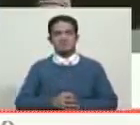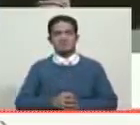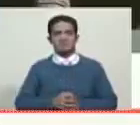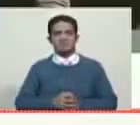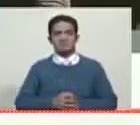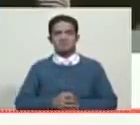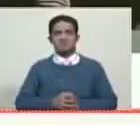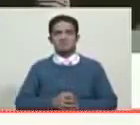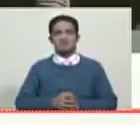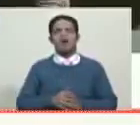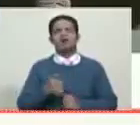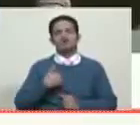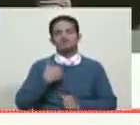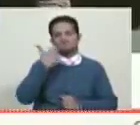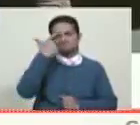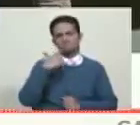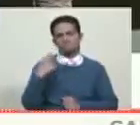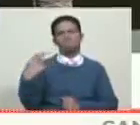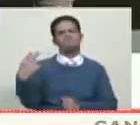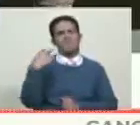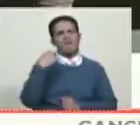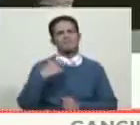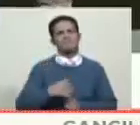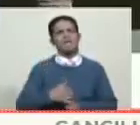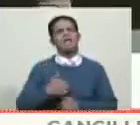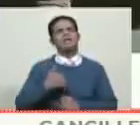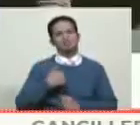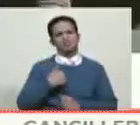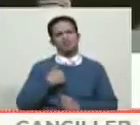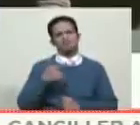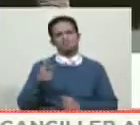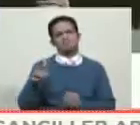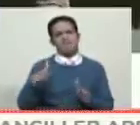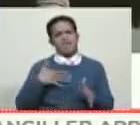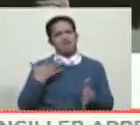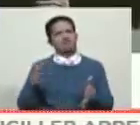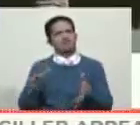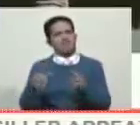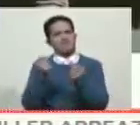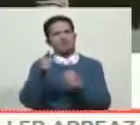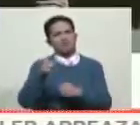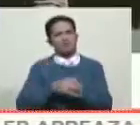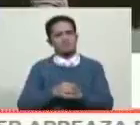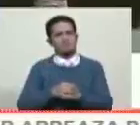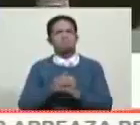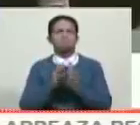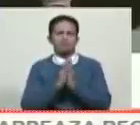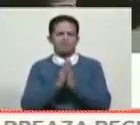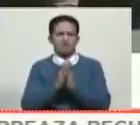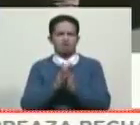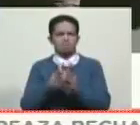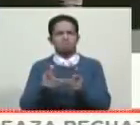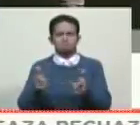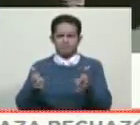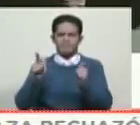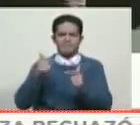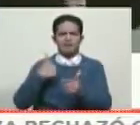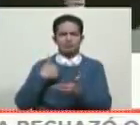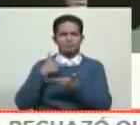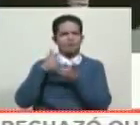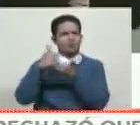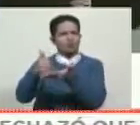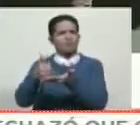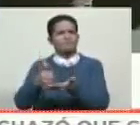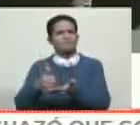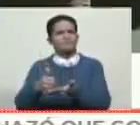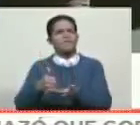señor oficial, soy yo, véame, yo lo quiero salvar, déjese salvar, por favor, yo